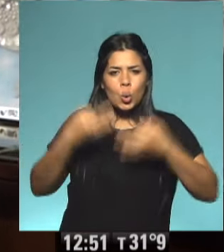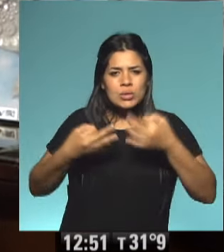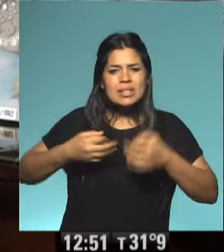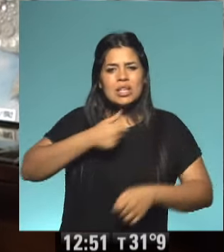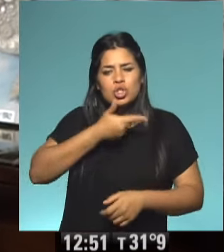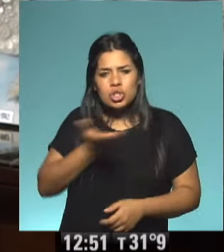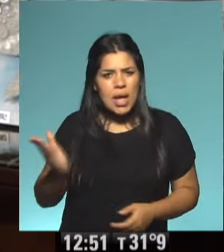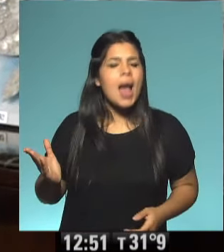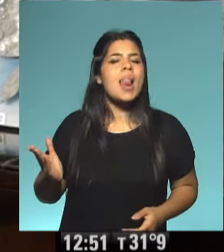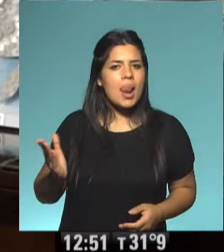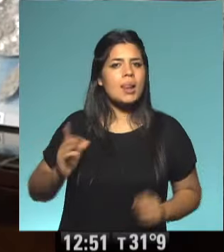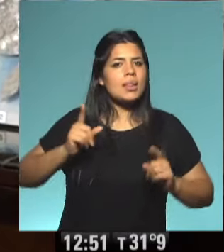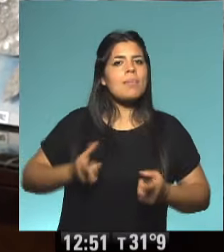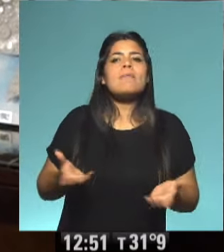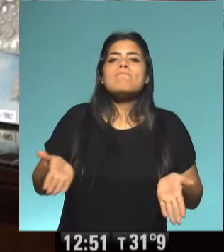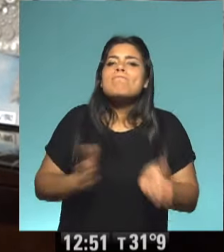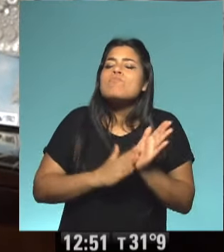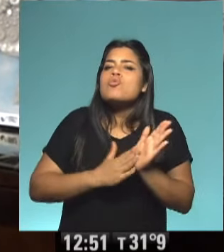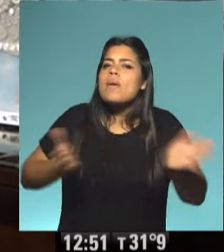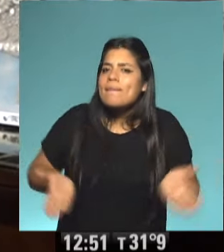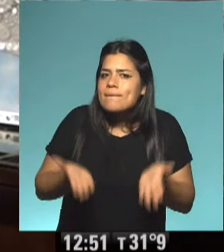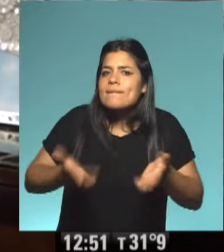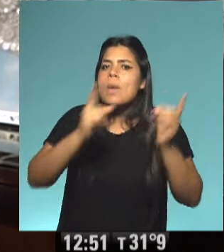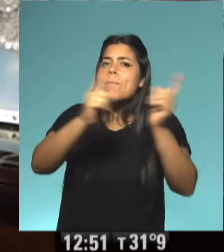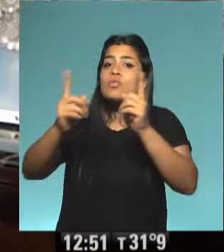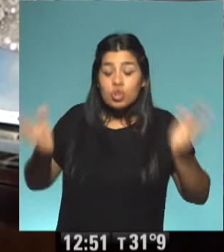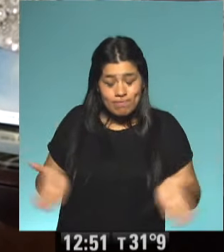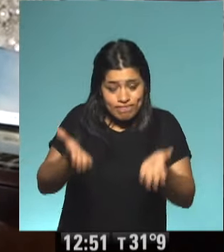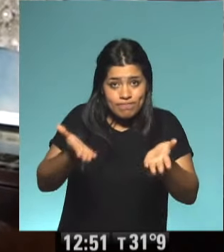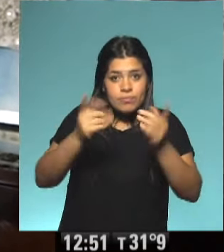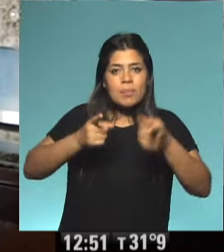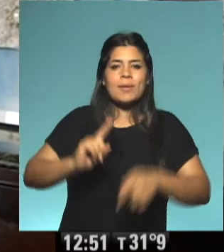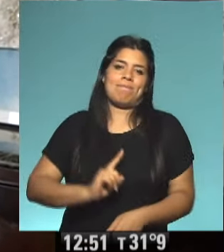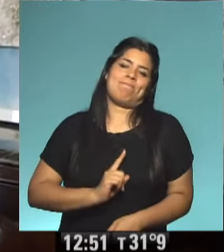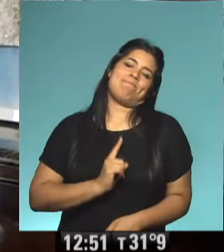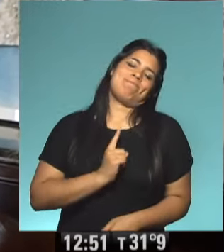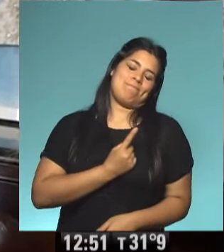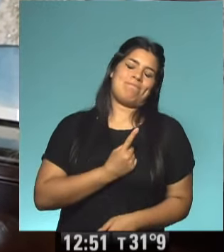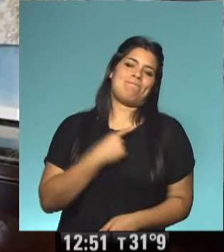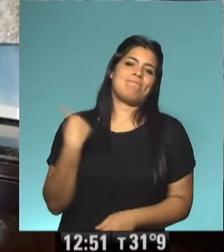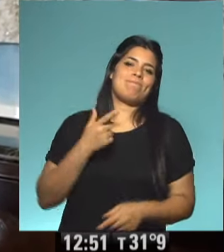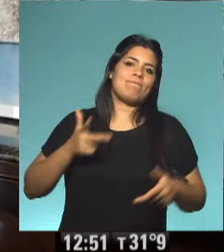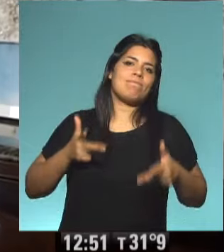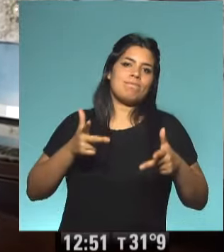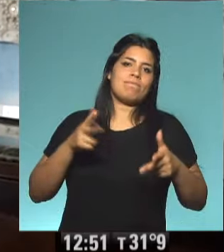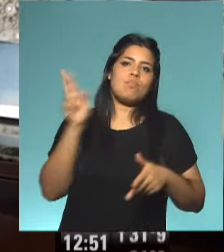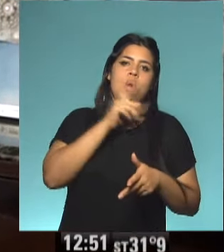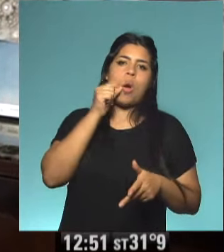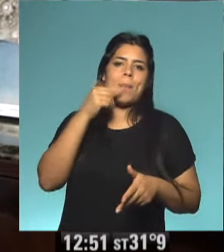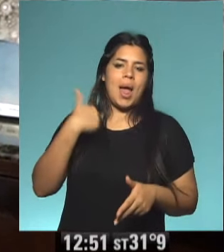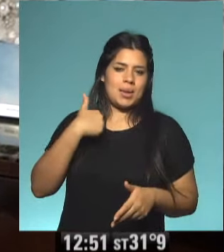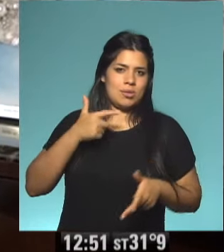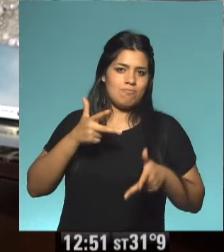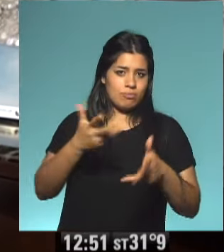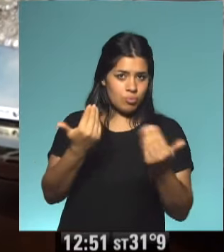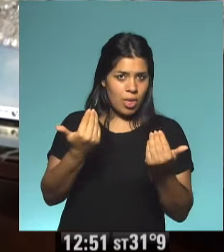de intentar acompañar a nuestros maestros y maestras, y con orgullo podemos decir los argentinos y las argentinas que frente a